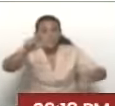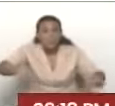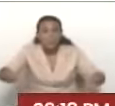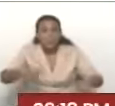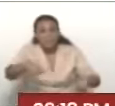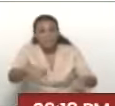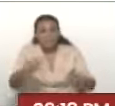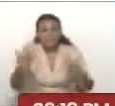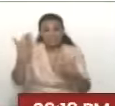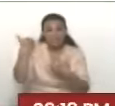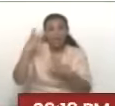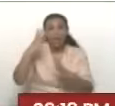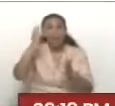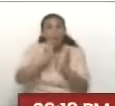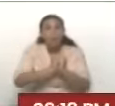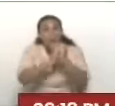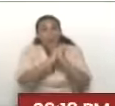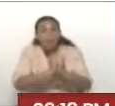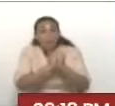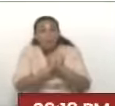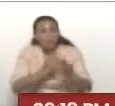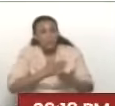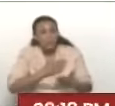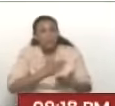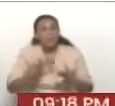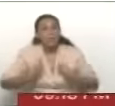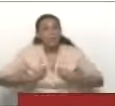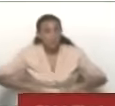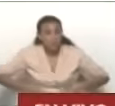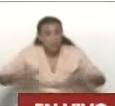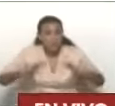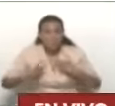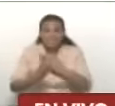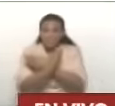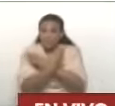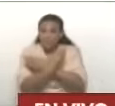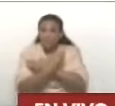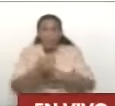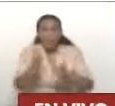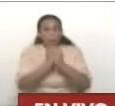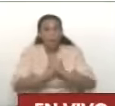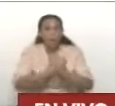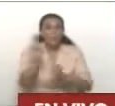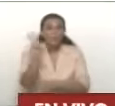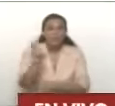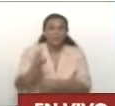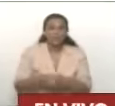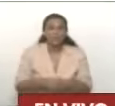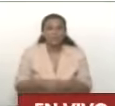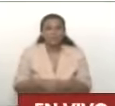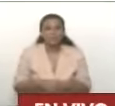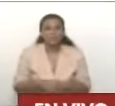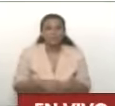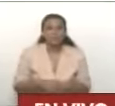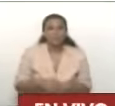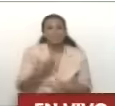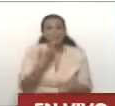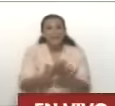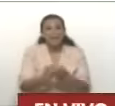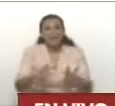ahí y oren por mí, sí, por mi vida, por mi seguridad. Y oren por Venezuela, Wilfredo.